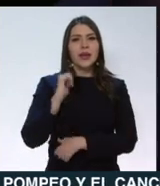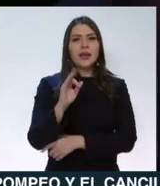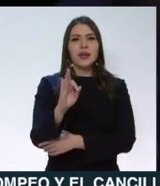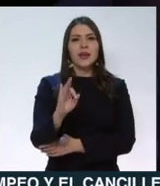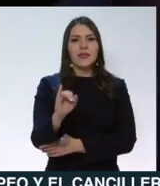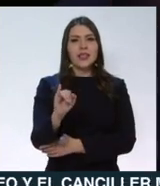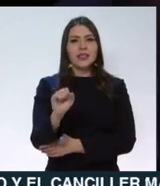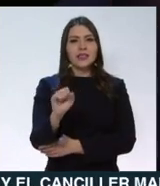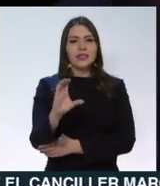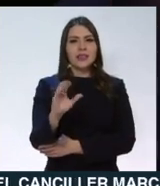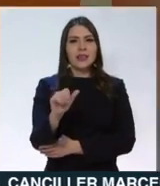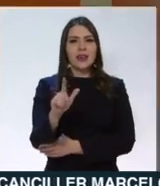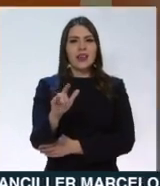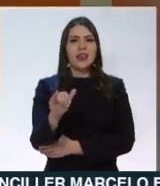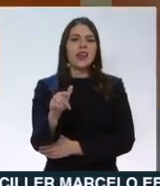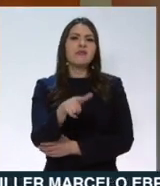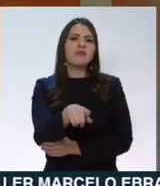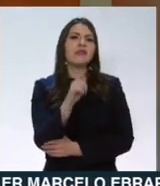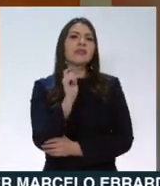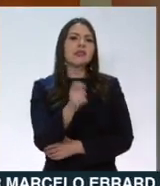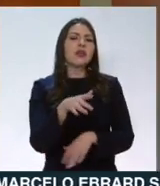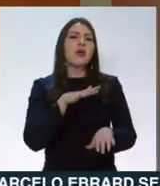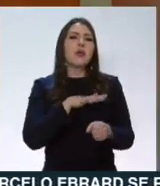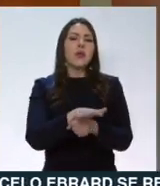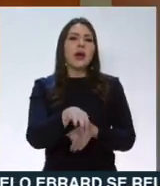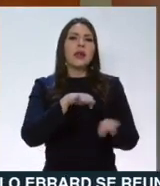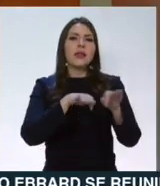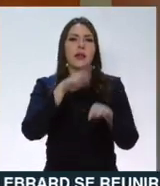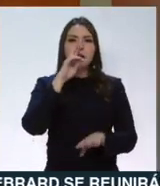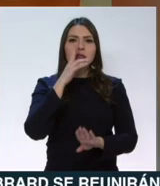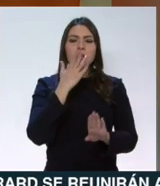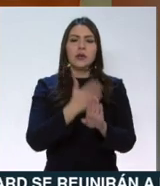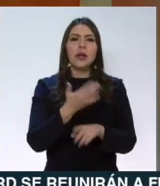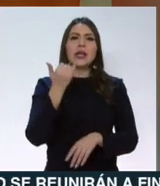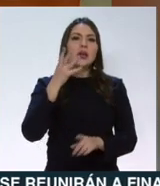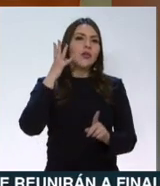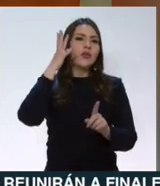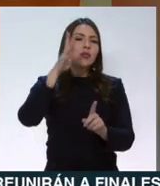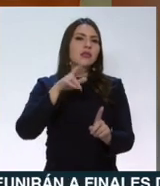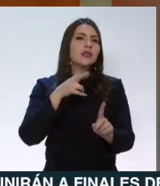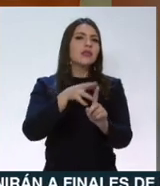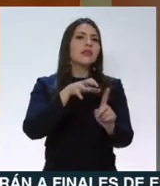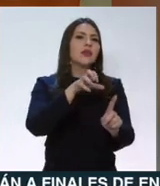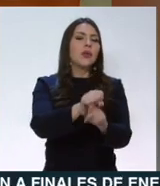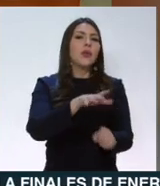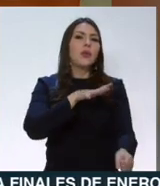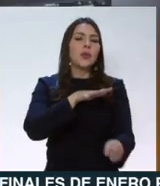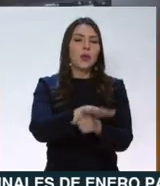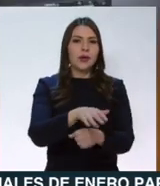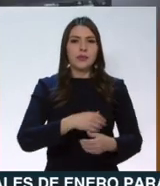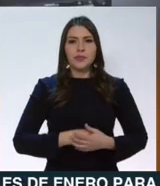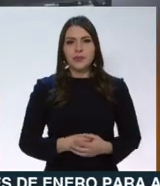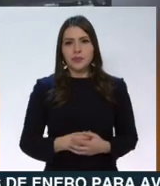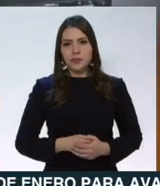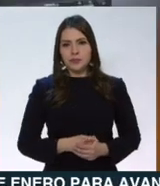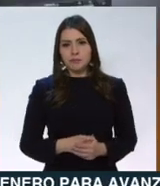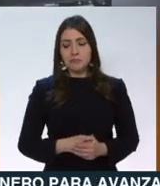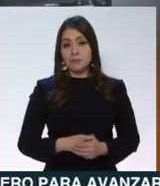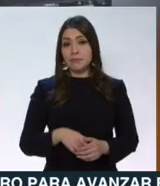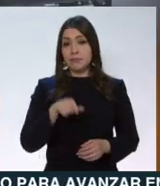sus funciones, pero sobre todo los principales retos que enfrenta? Bueno, es un reto, yo creo que es el más importante